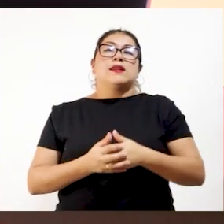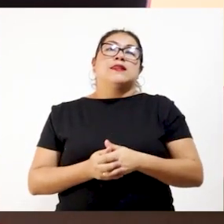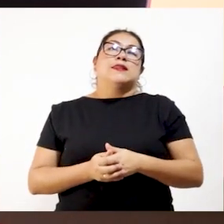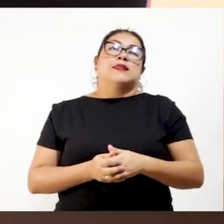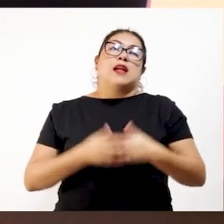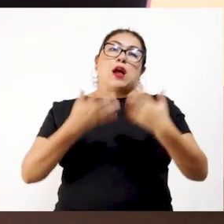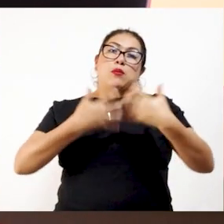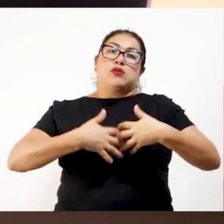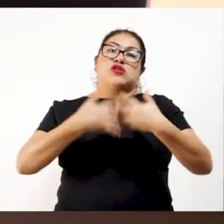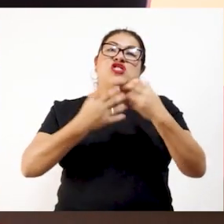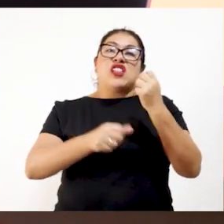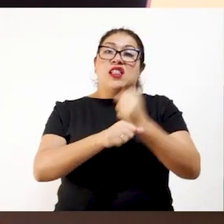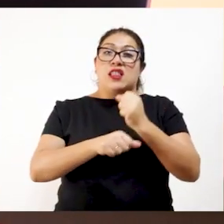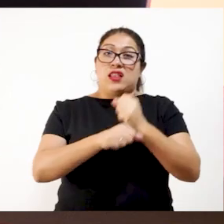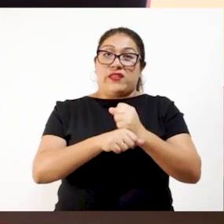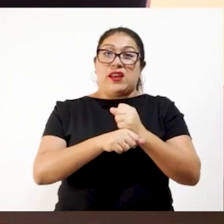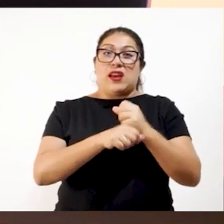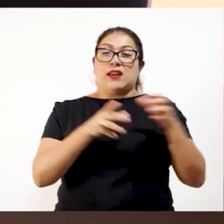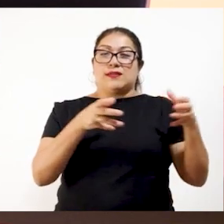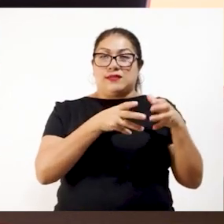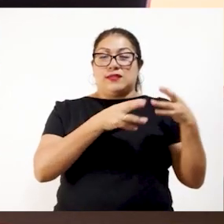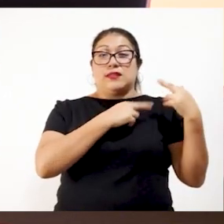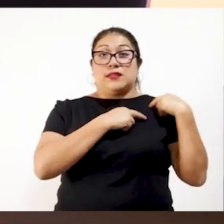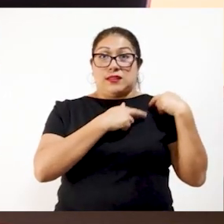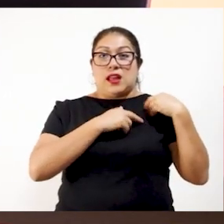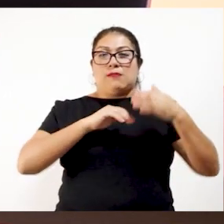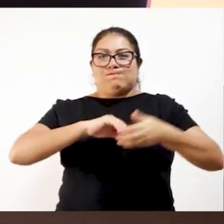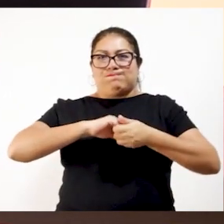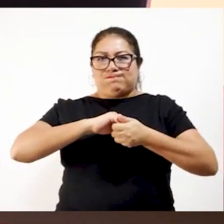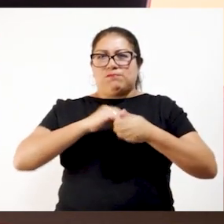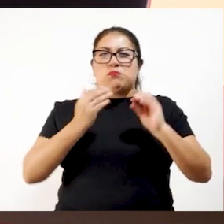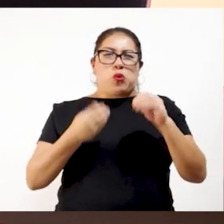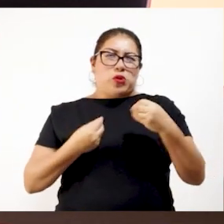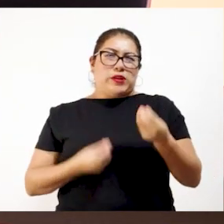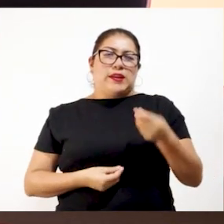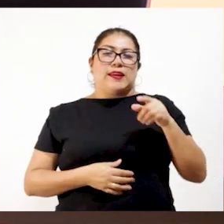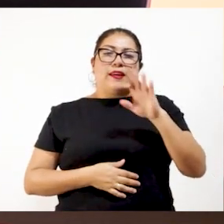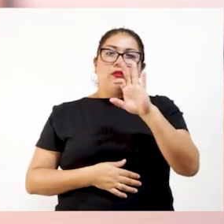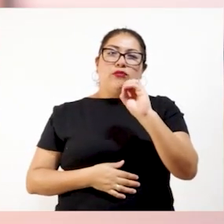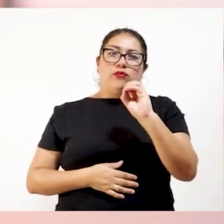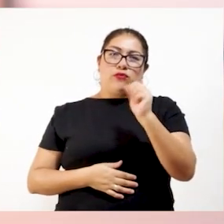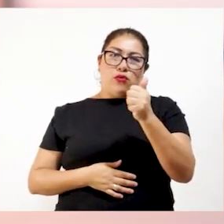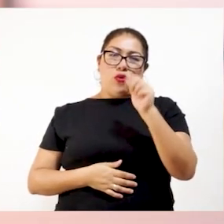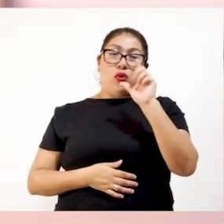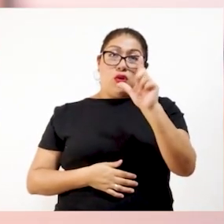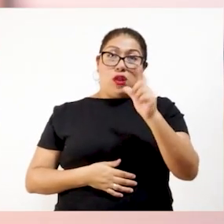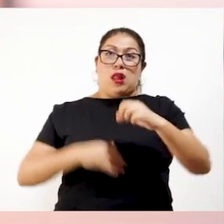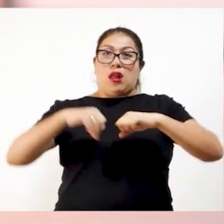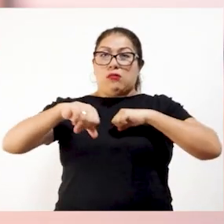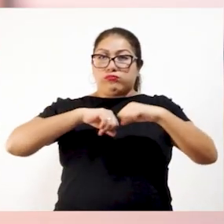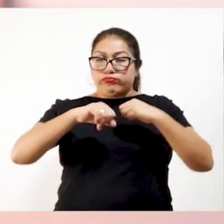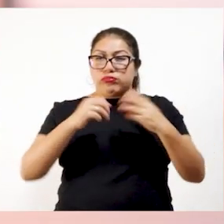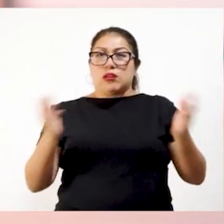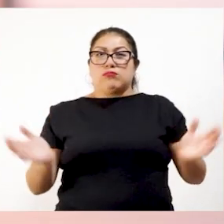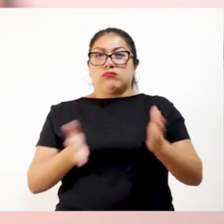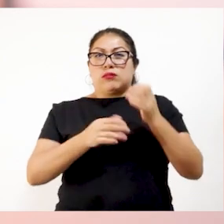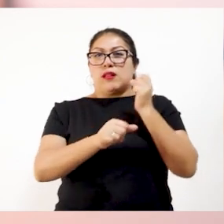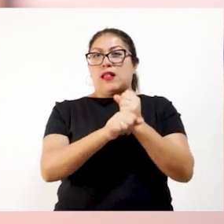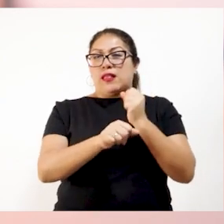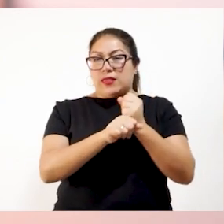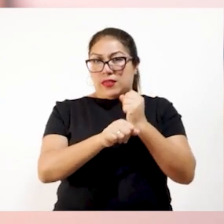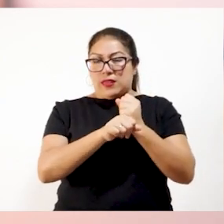Promoción para el Empleo, y de la mano, por supuesto, porque es como desde FOAL promovemos